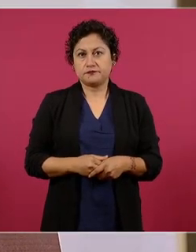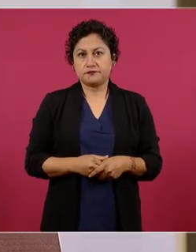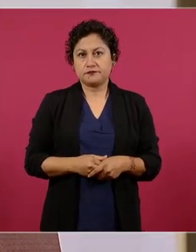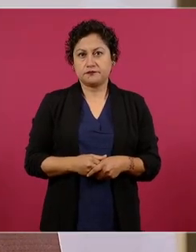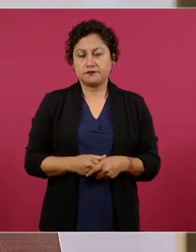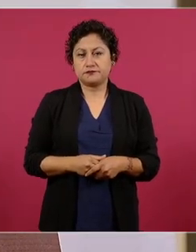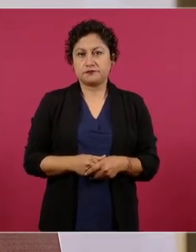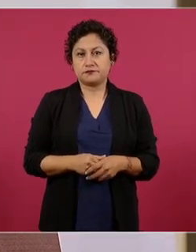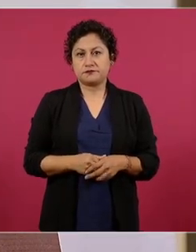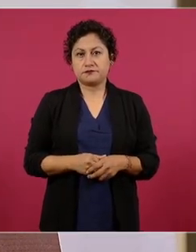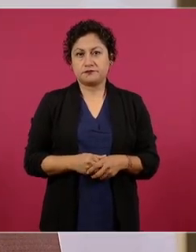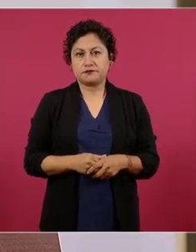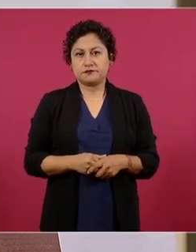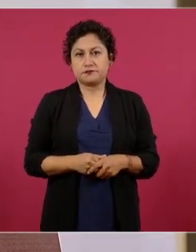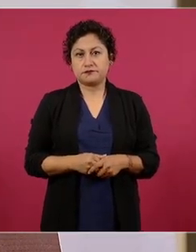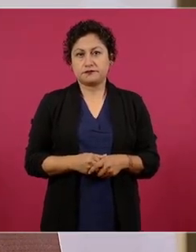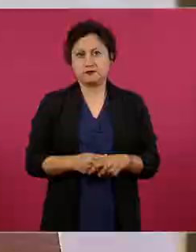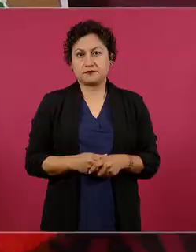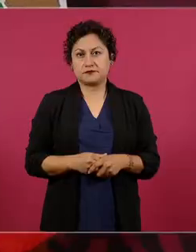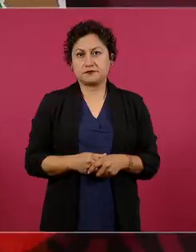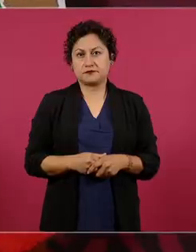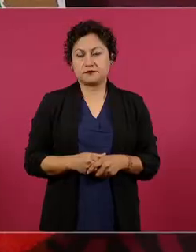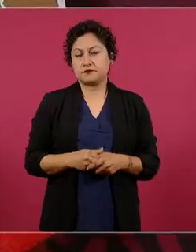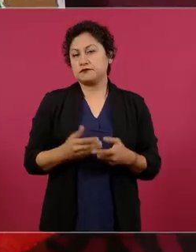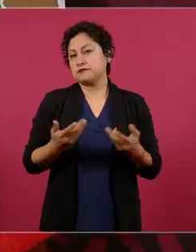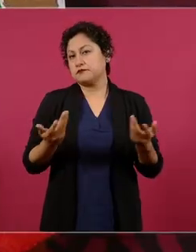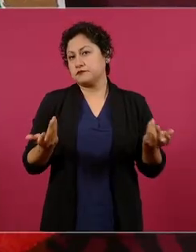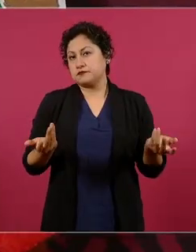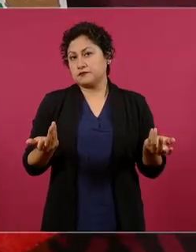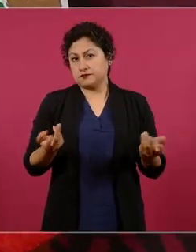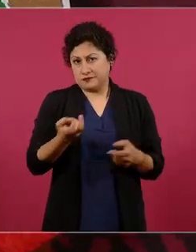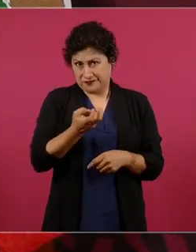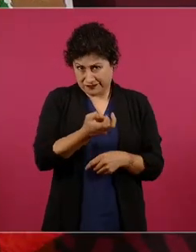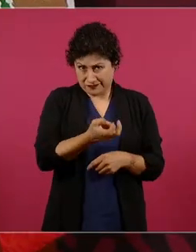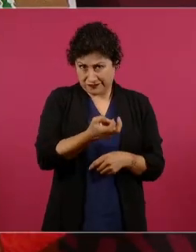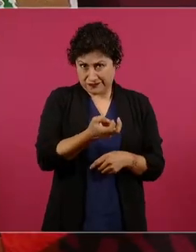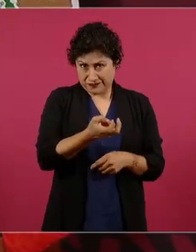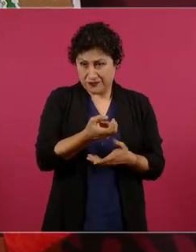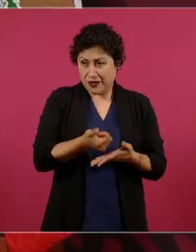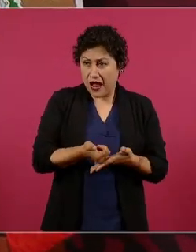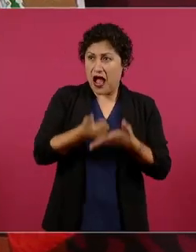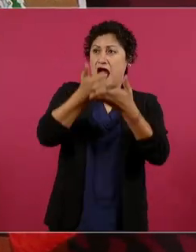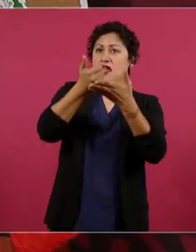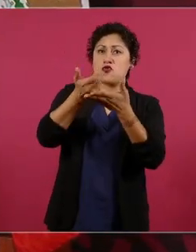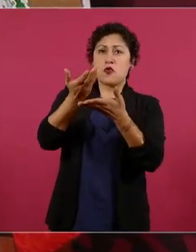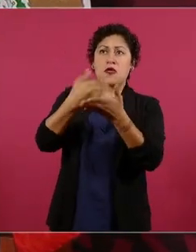Y no se contribuye en nada